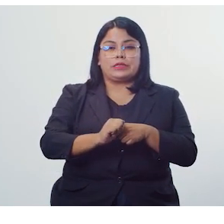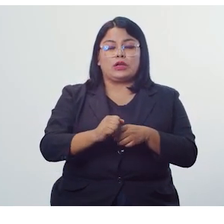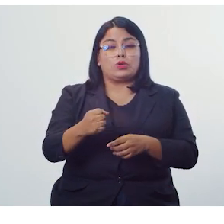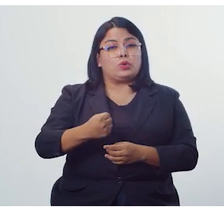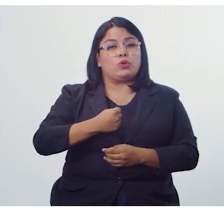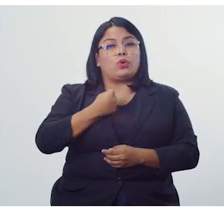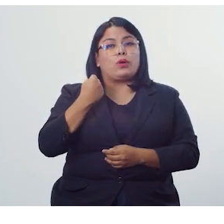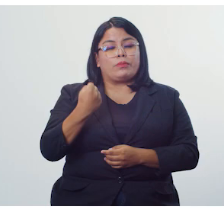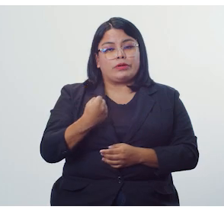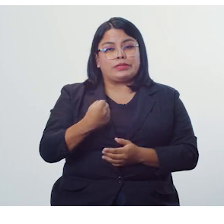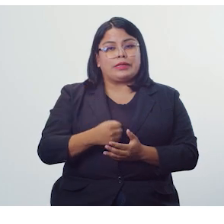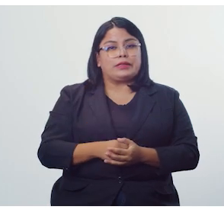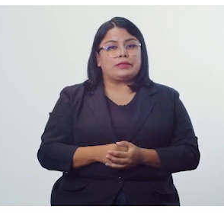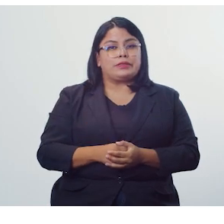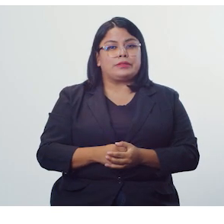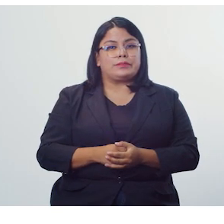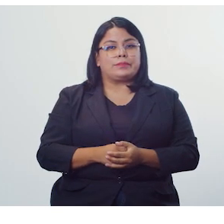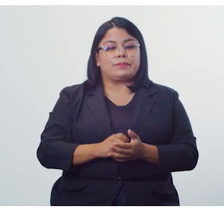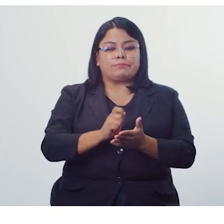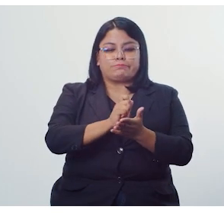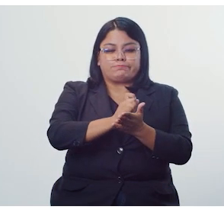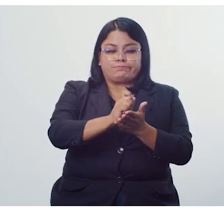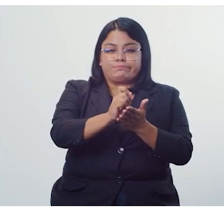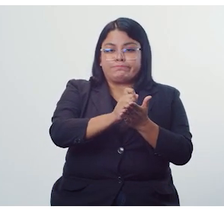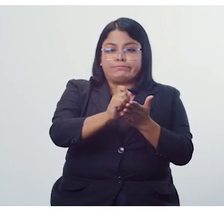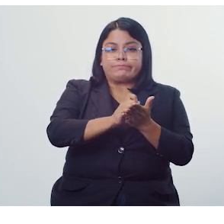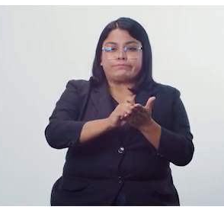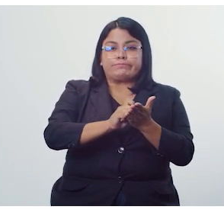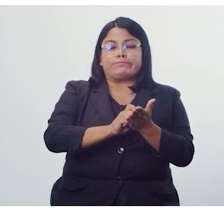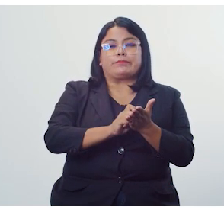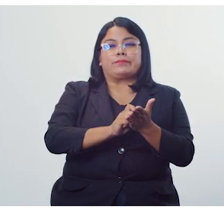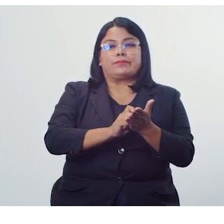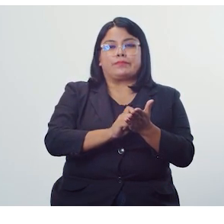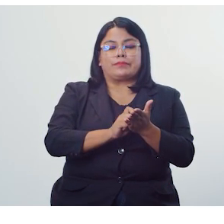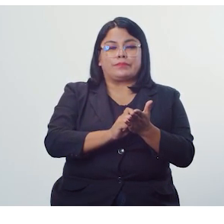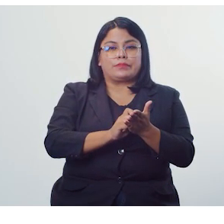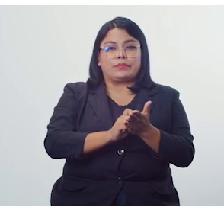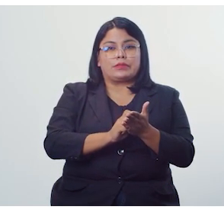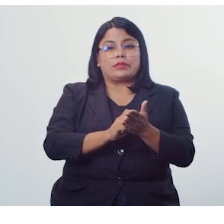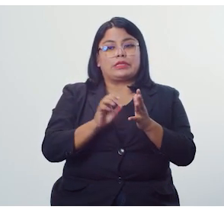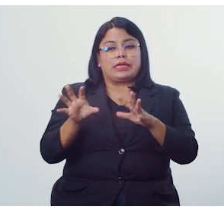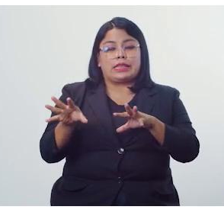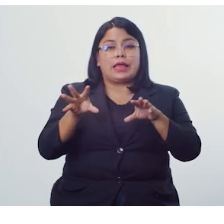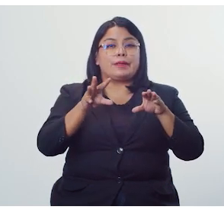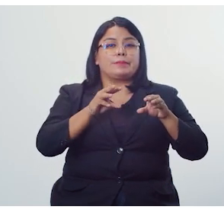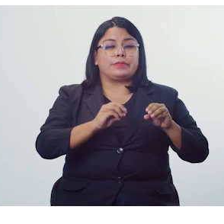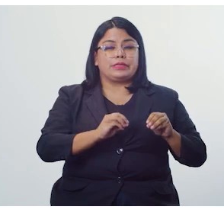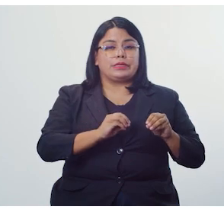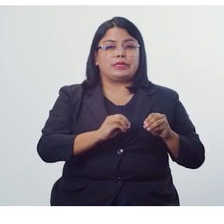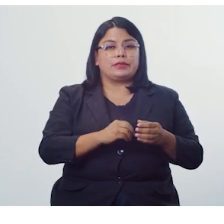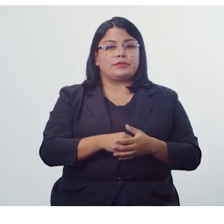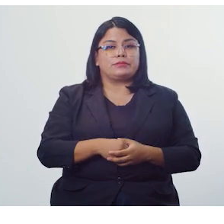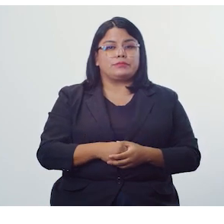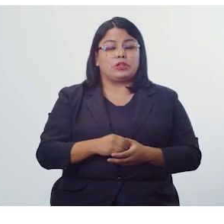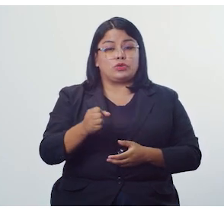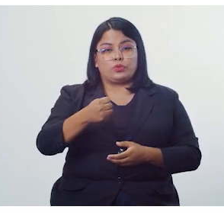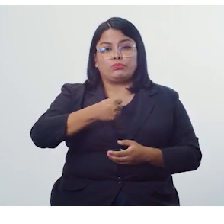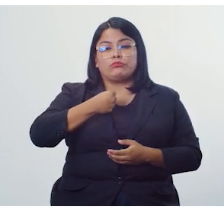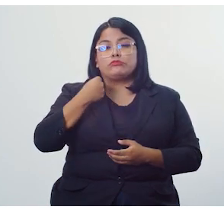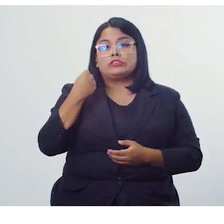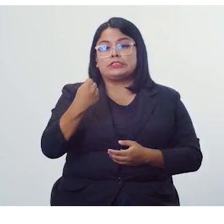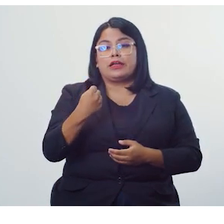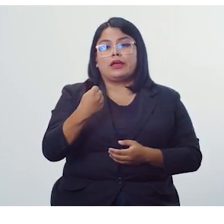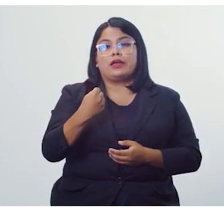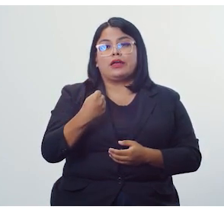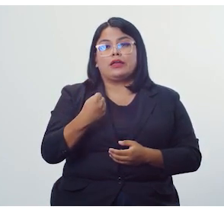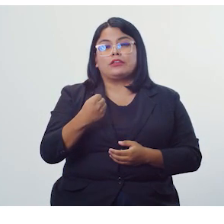lo importante es el trazo, la direccionalidad. Y en aplica, lo